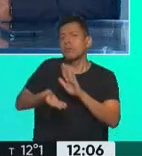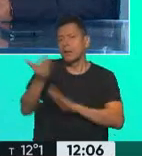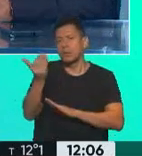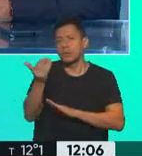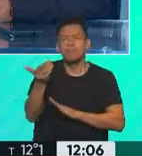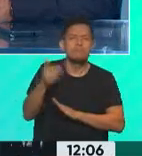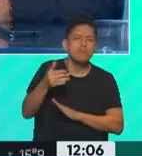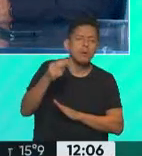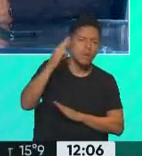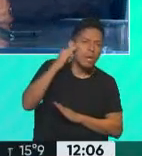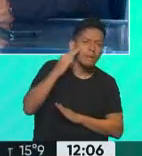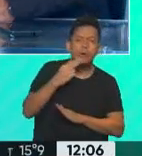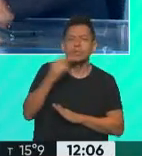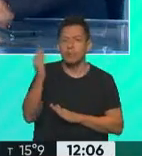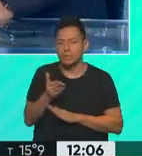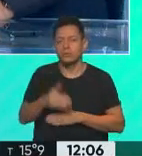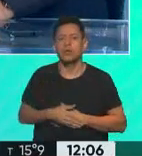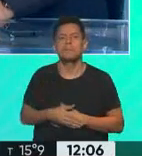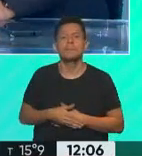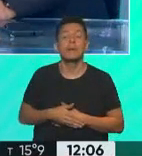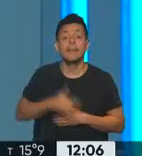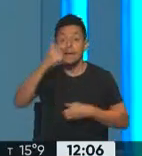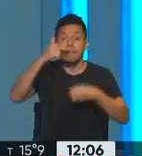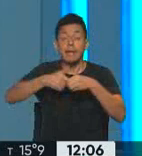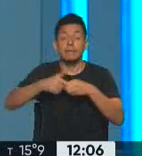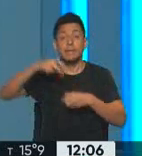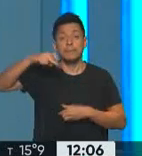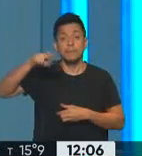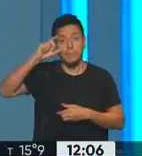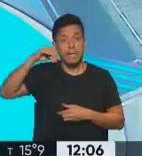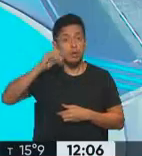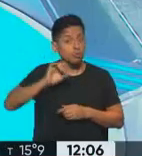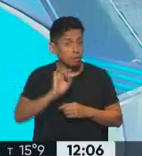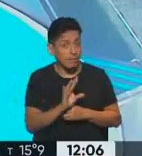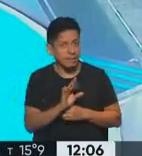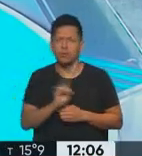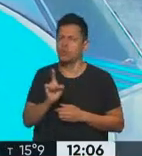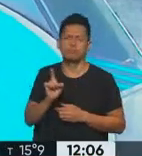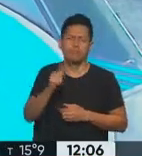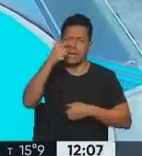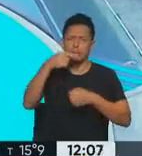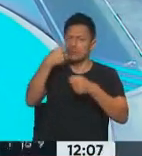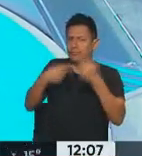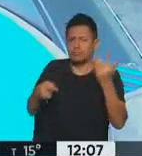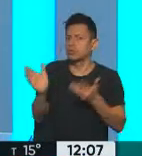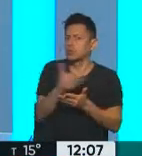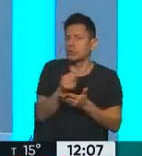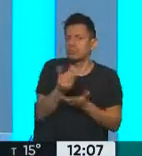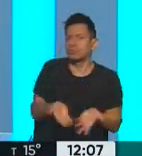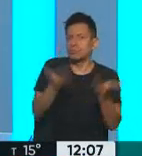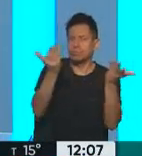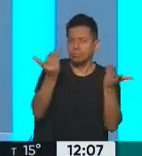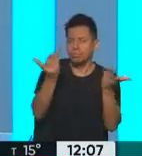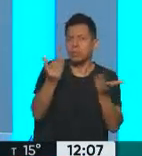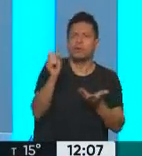del 9 al 11%. Rulo, ¿naftas premium? ¿Únicamente naftas premium? No, toda la gama de productos de surtidor, de